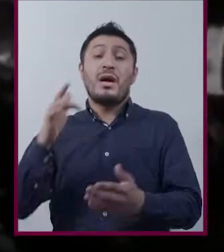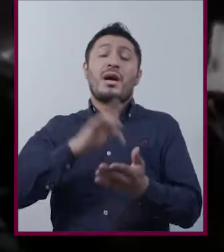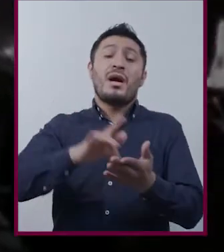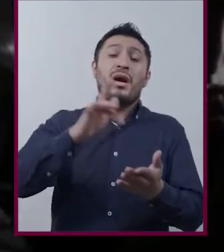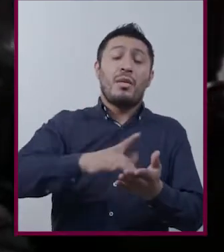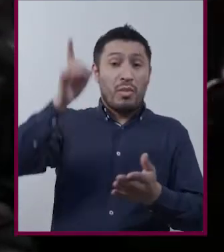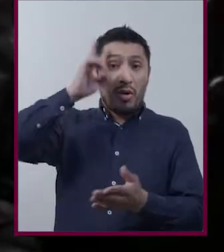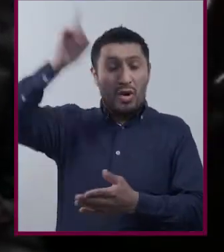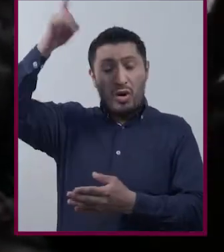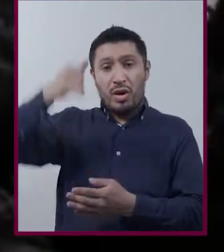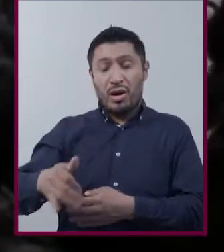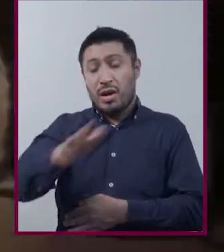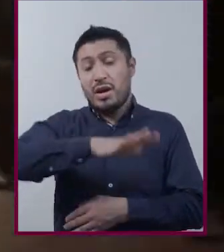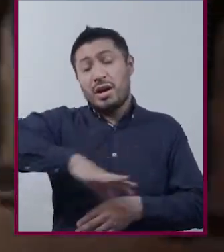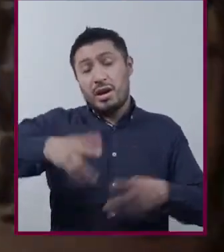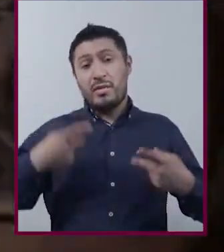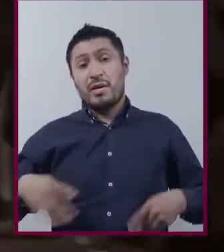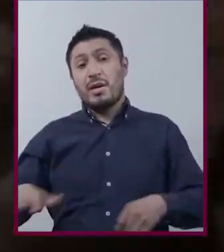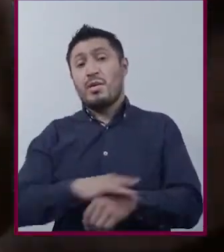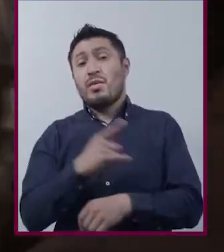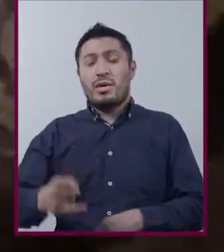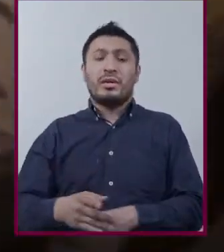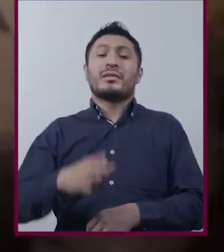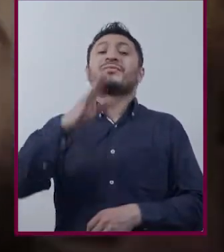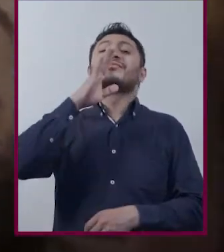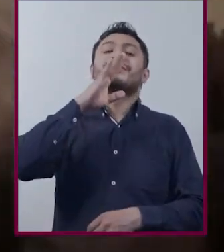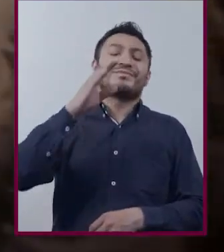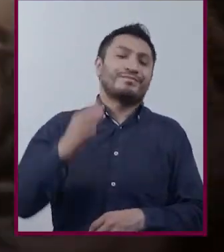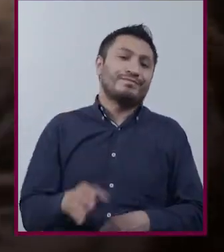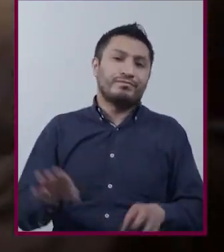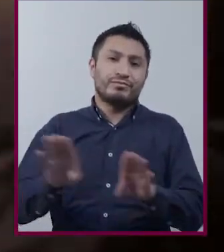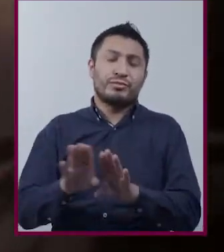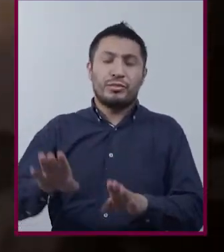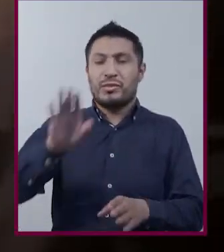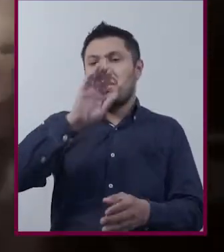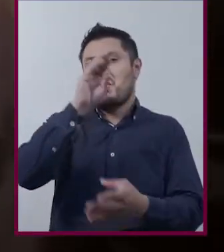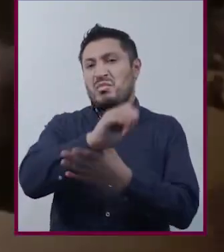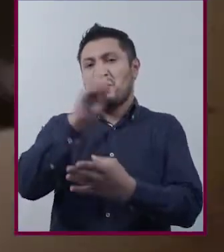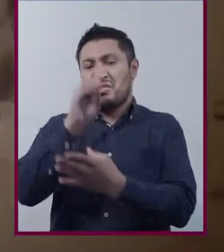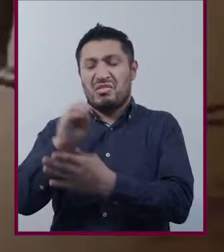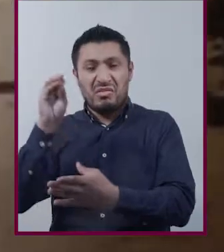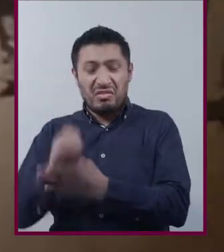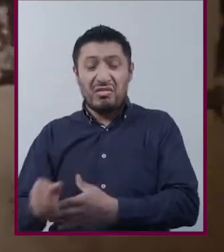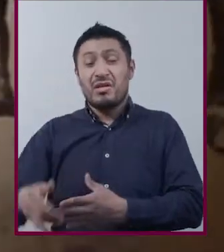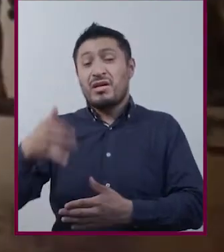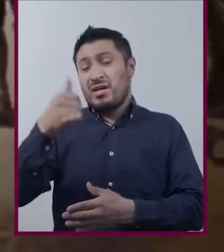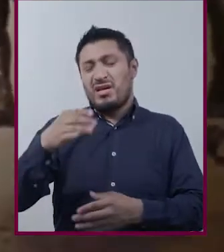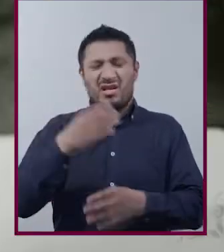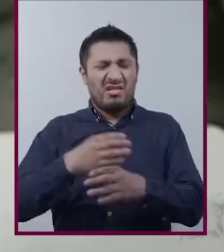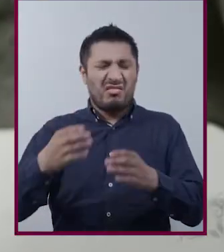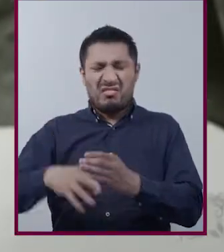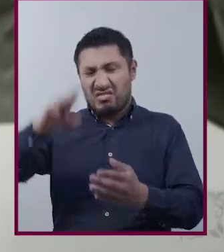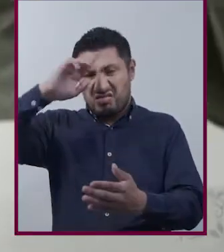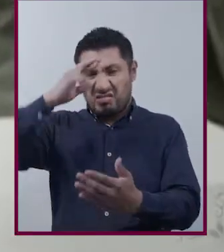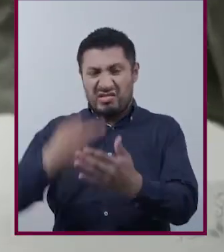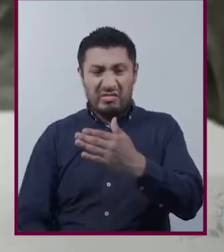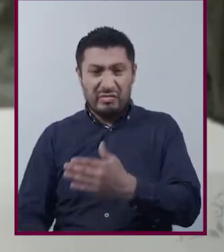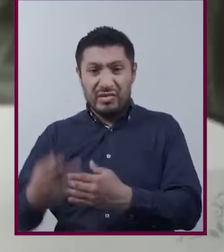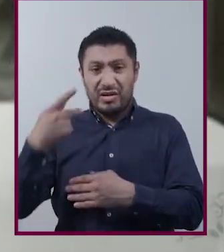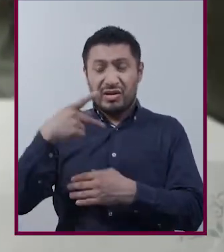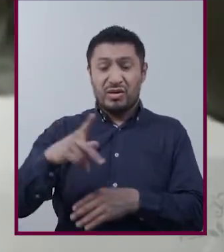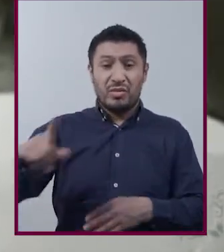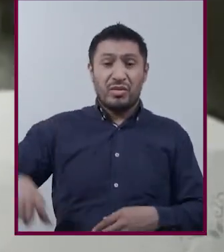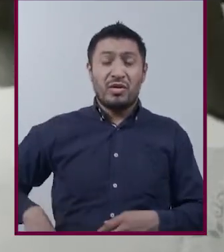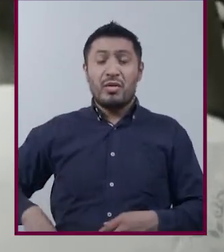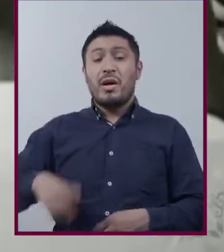de Dios y del pueblo, porque dejó en pie la mayoría de los poderes gubernativos y elementos corrompidos de opresión del gobierno